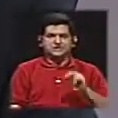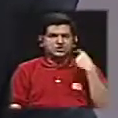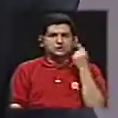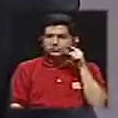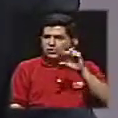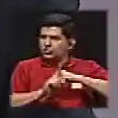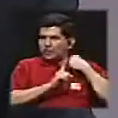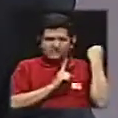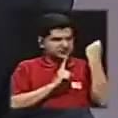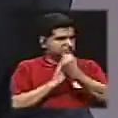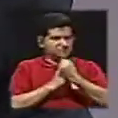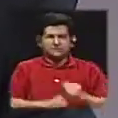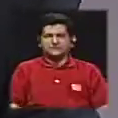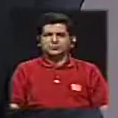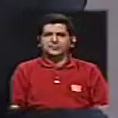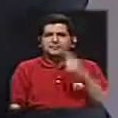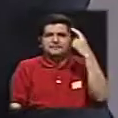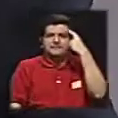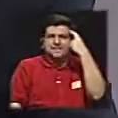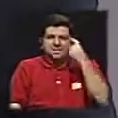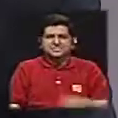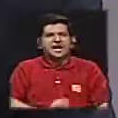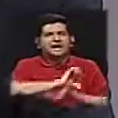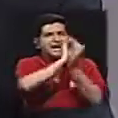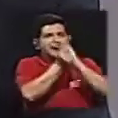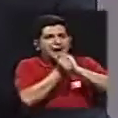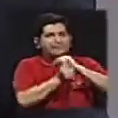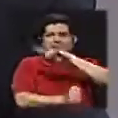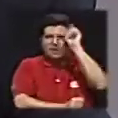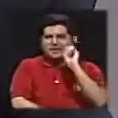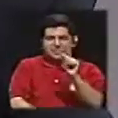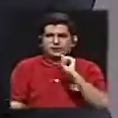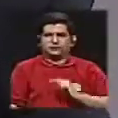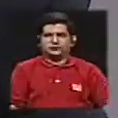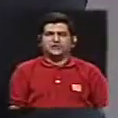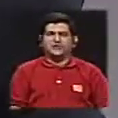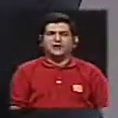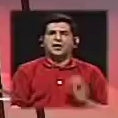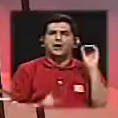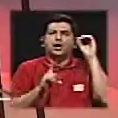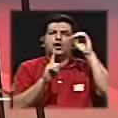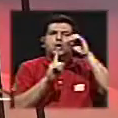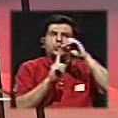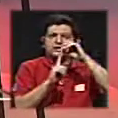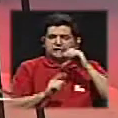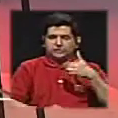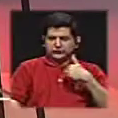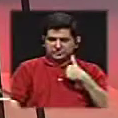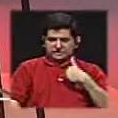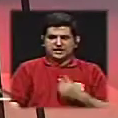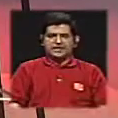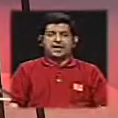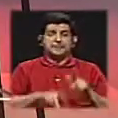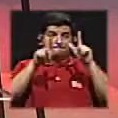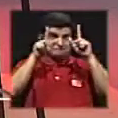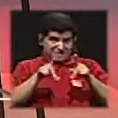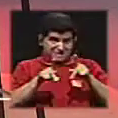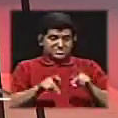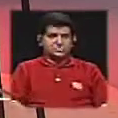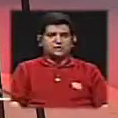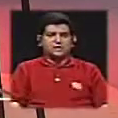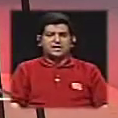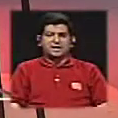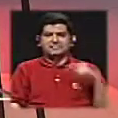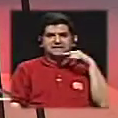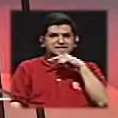eso, ¿cuál es, más bien le reformulo la pregunta, cuál es el objetivo de que seguidores del